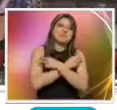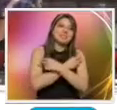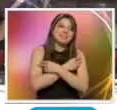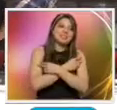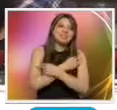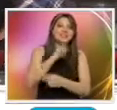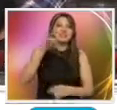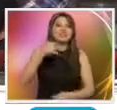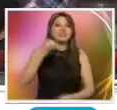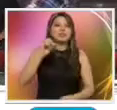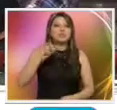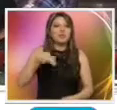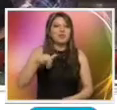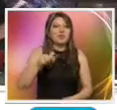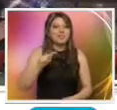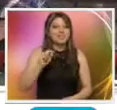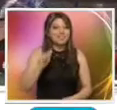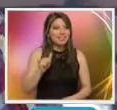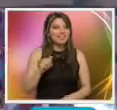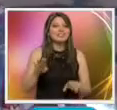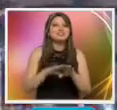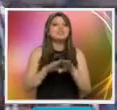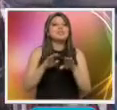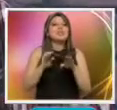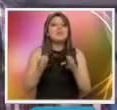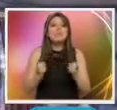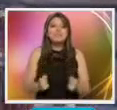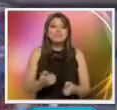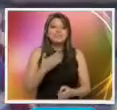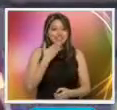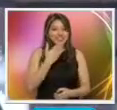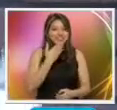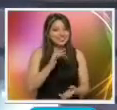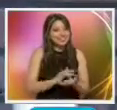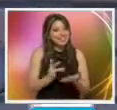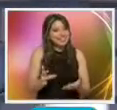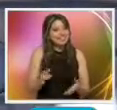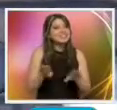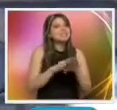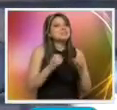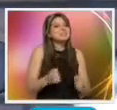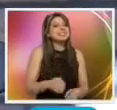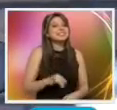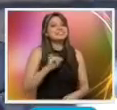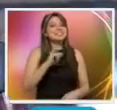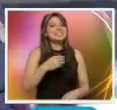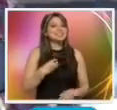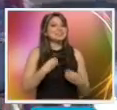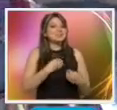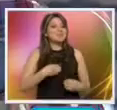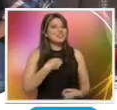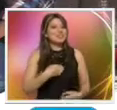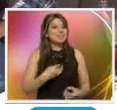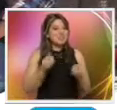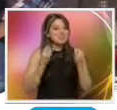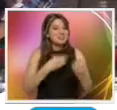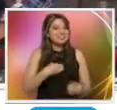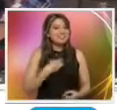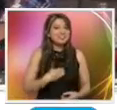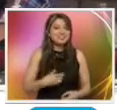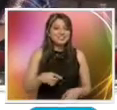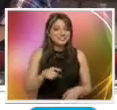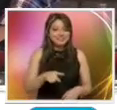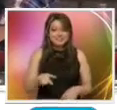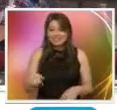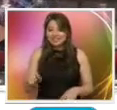a Jonathan Romano. ¿Cómo estás? Muy bien, muchas gracias, Paola. ¿Tú qué tal? ¿Cómo estás? Pues muy bien, muy contenta, oye, porque de verdad de leer todos los ingredientes que